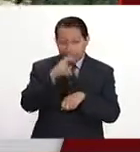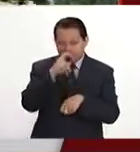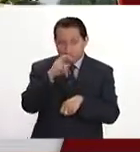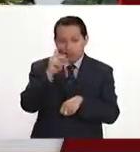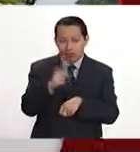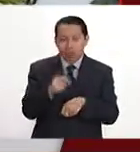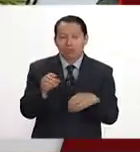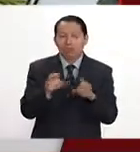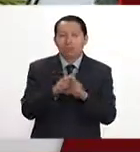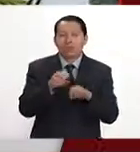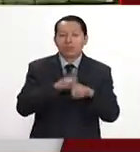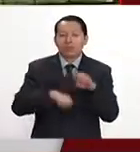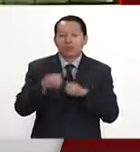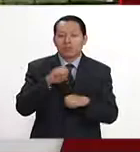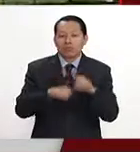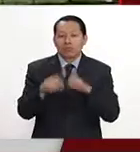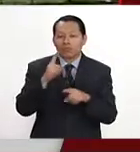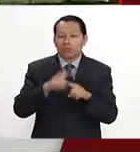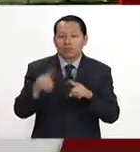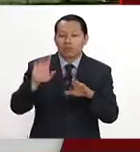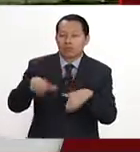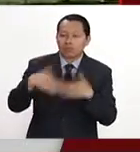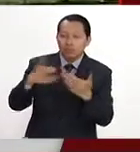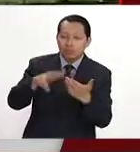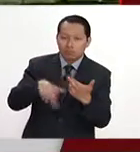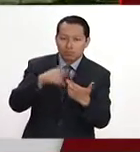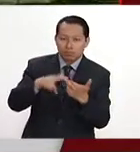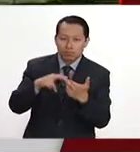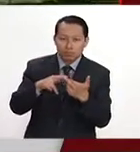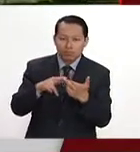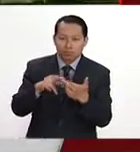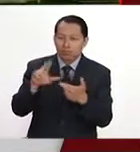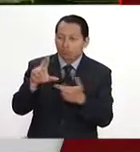a manera de que empresas de fuera de la región